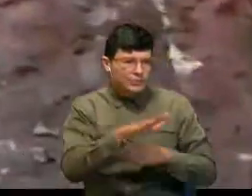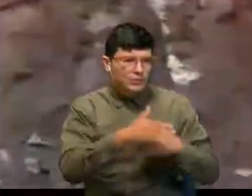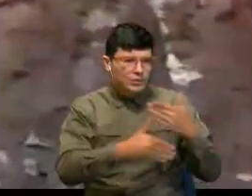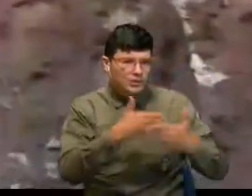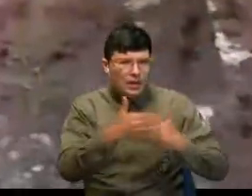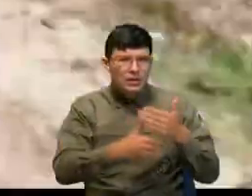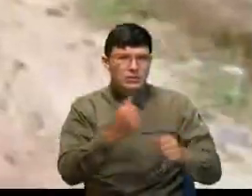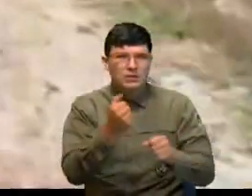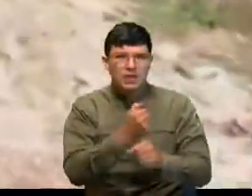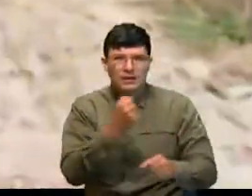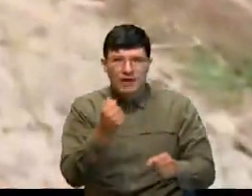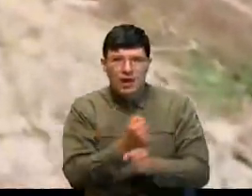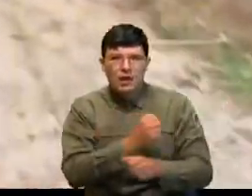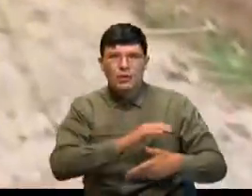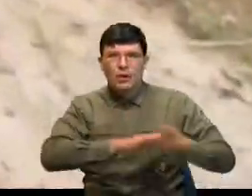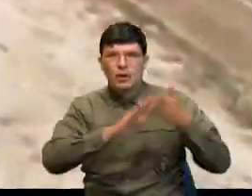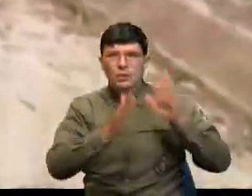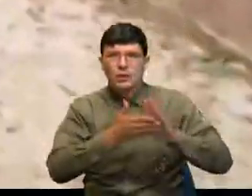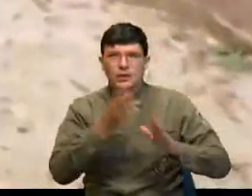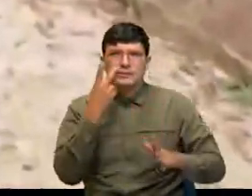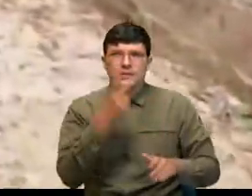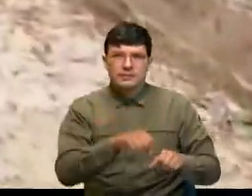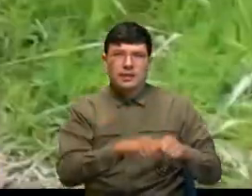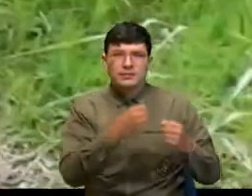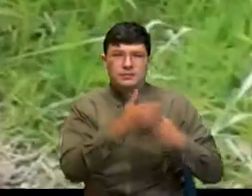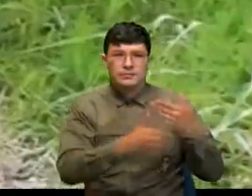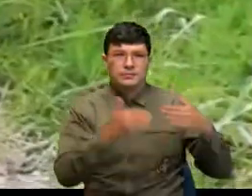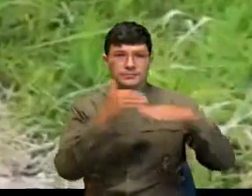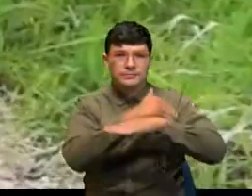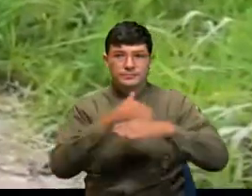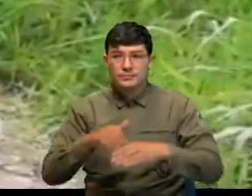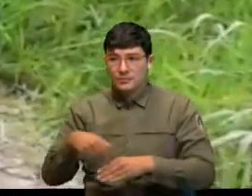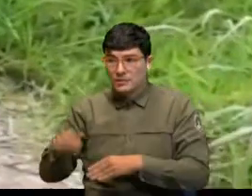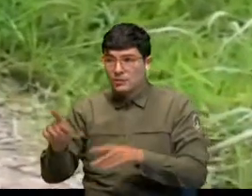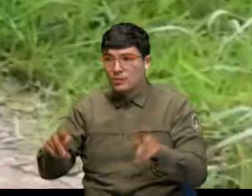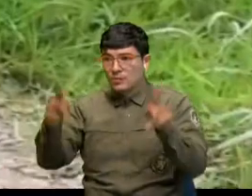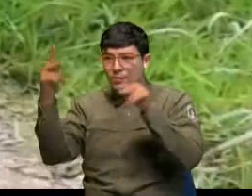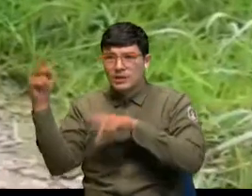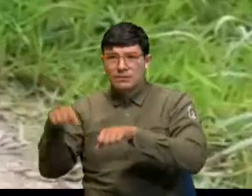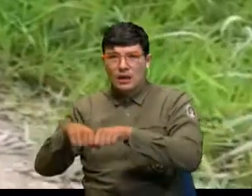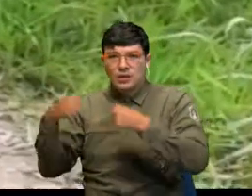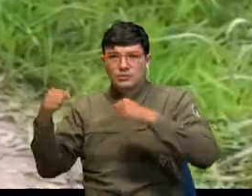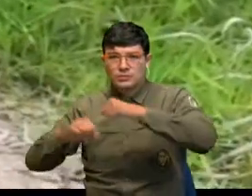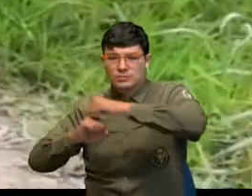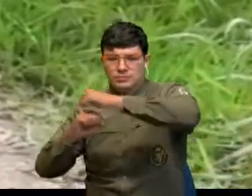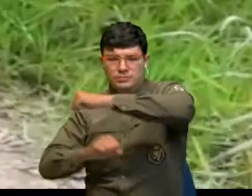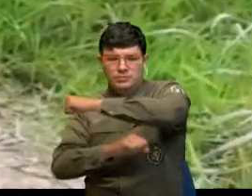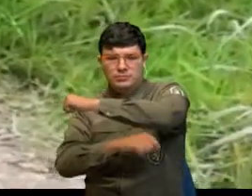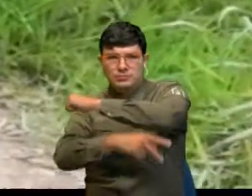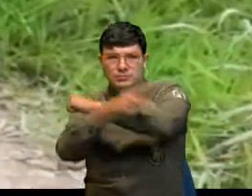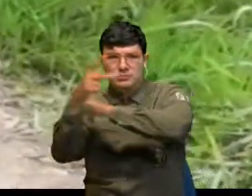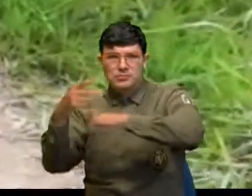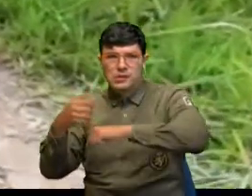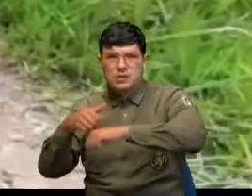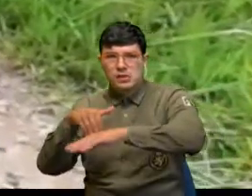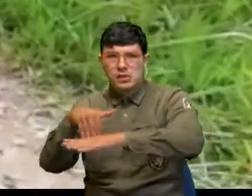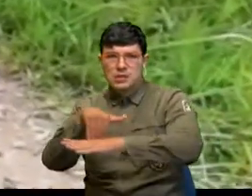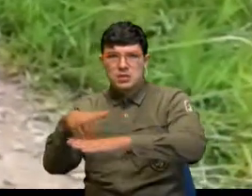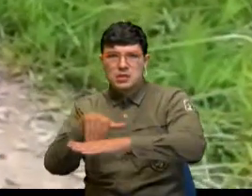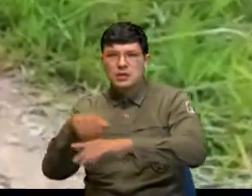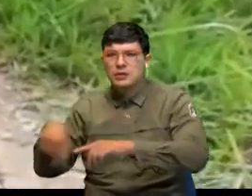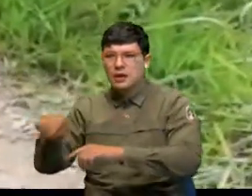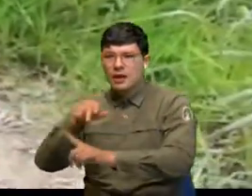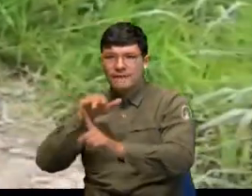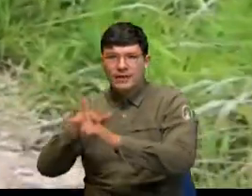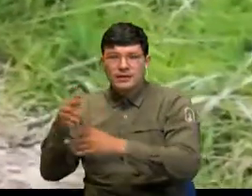trabajo de toda una comunidad este puente se le cayeron sus soportes sus cimientos y está impidiendo el